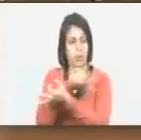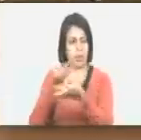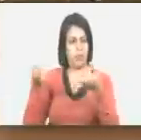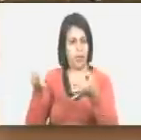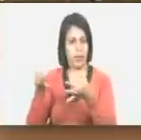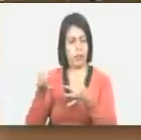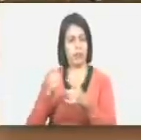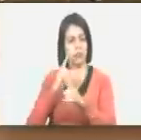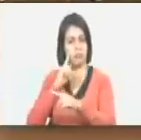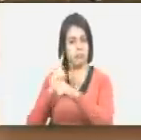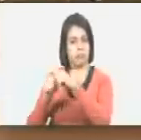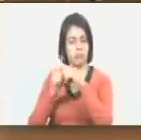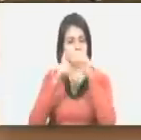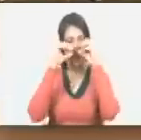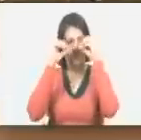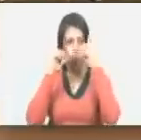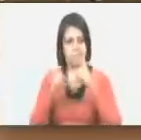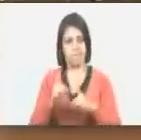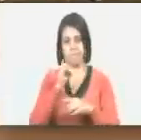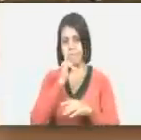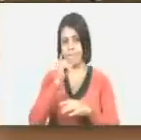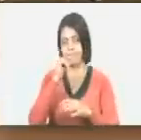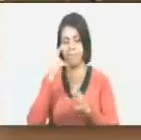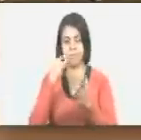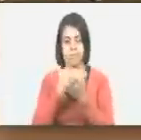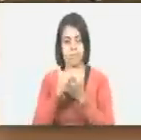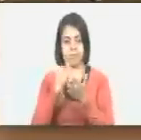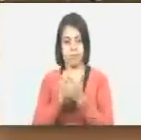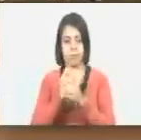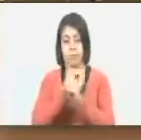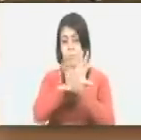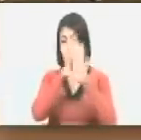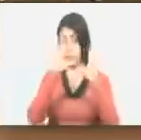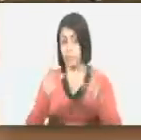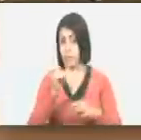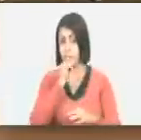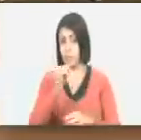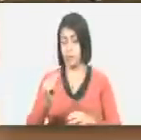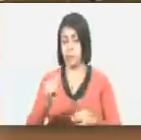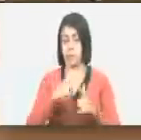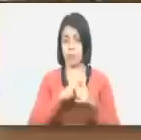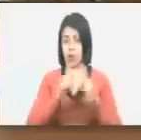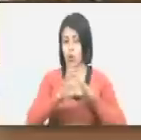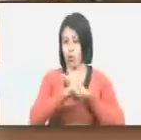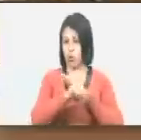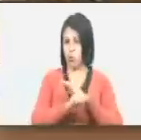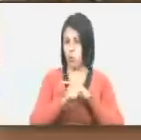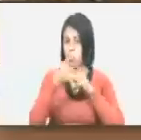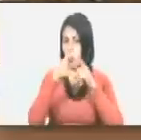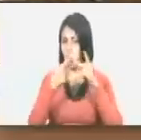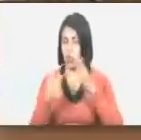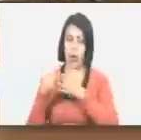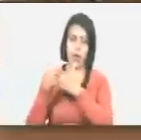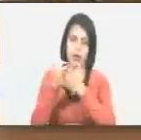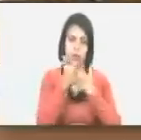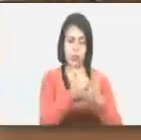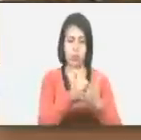eficaz y determinante a la obtención de pruebas para la declaratoria de extinción de dominio o que